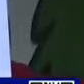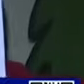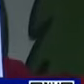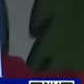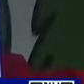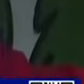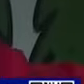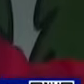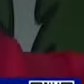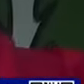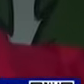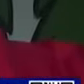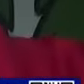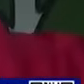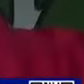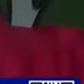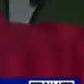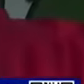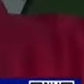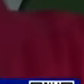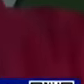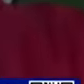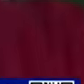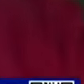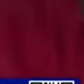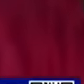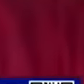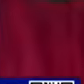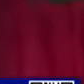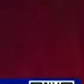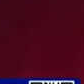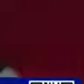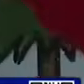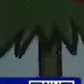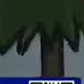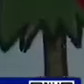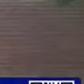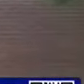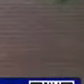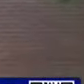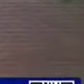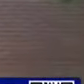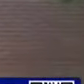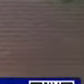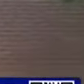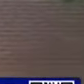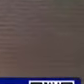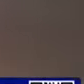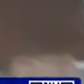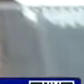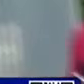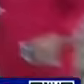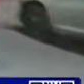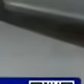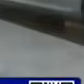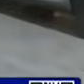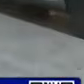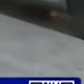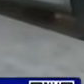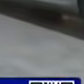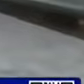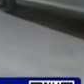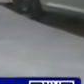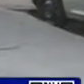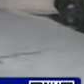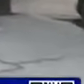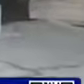es la directora, está secretaria, están las tres profesoras, están los padres de familias también involucrados en este tema. Llegamos hasta